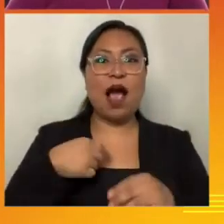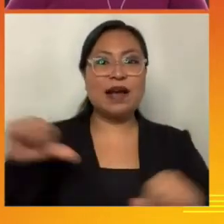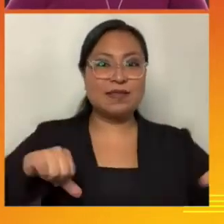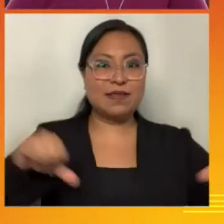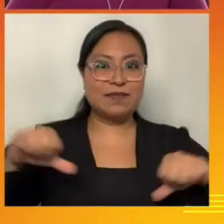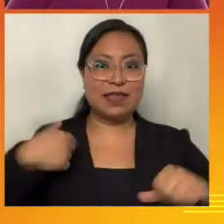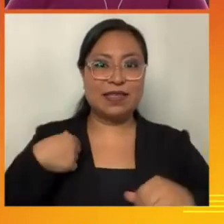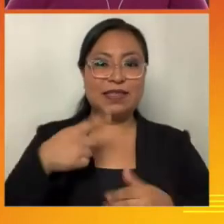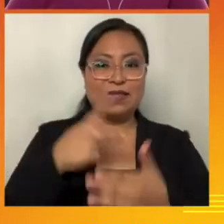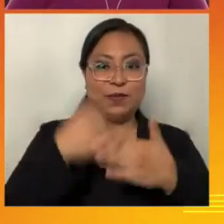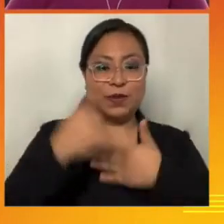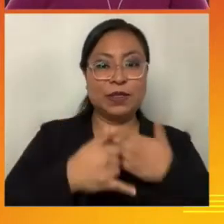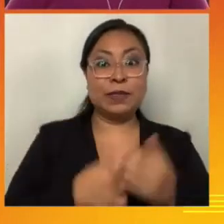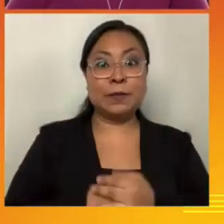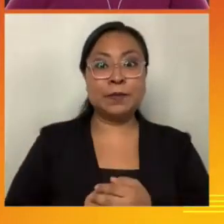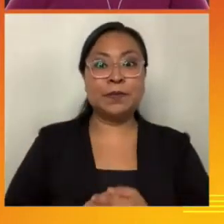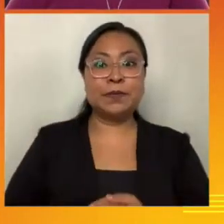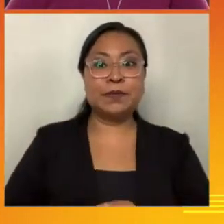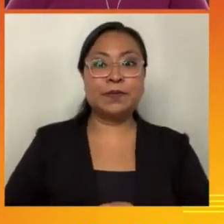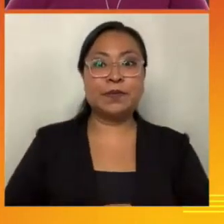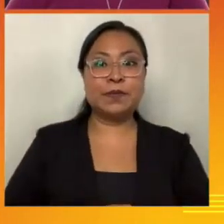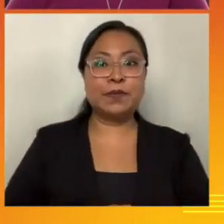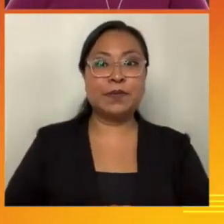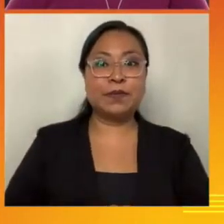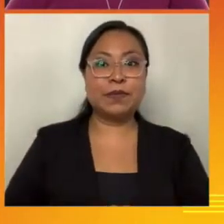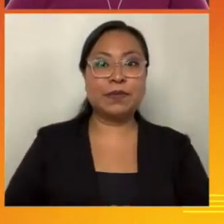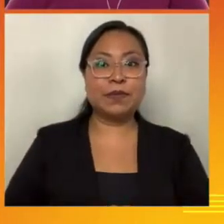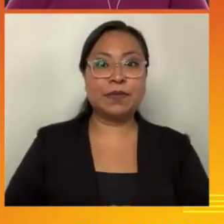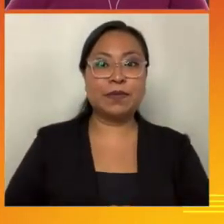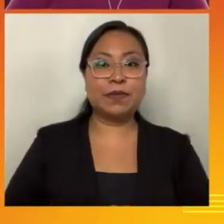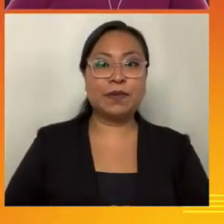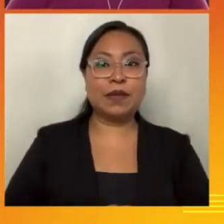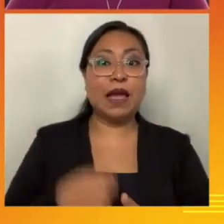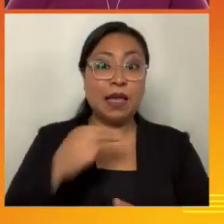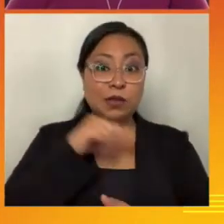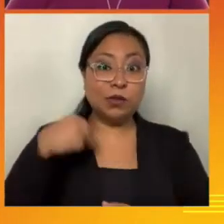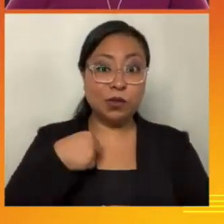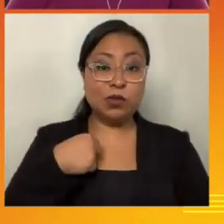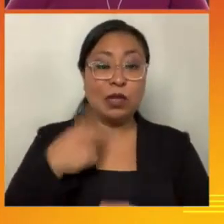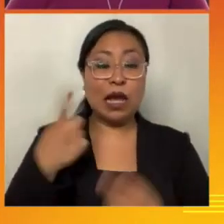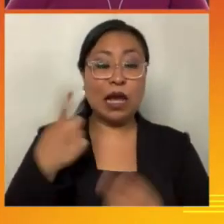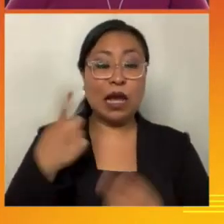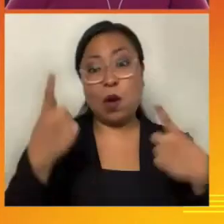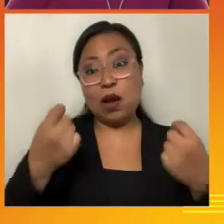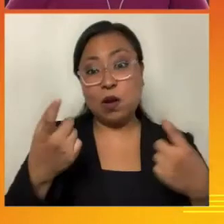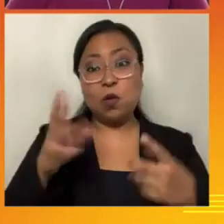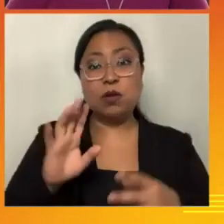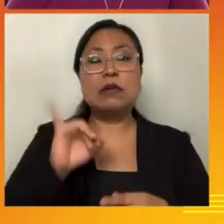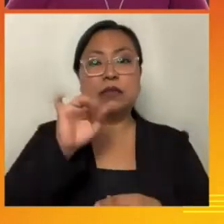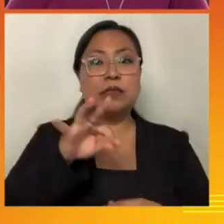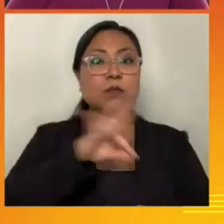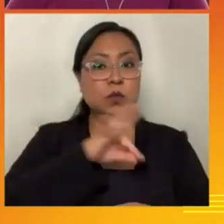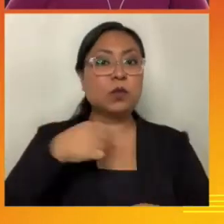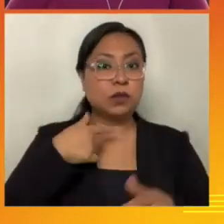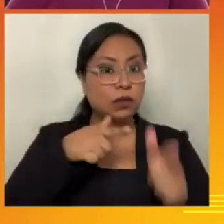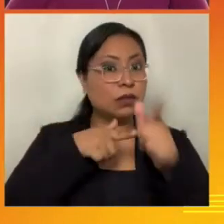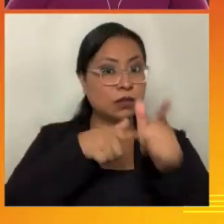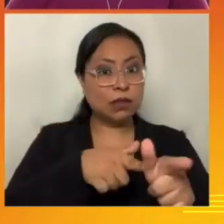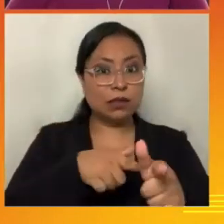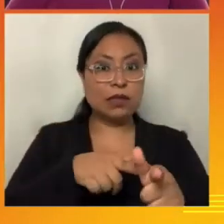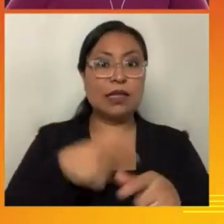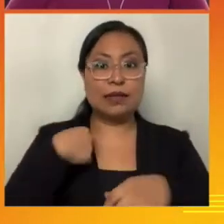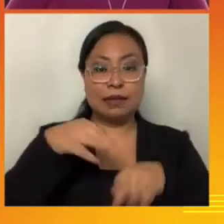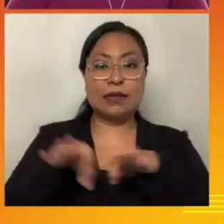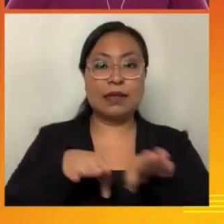agregado que la mayoría que pudimos seguir con nuestro trabajo el año pasado, pues tuvimos que agregar la parte